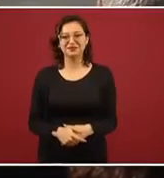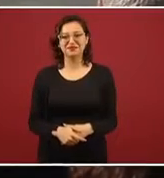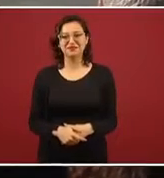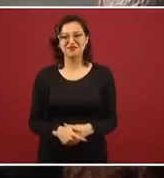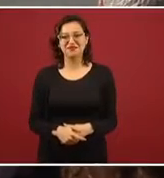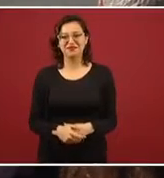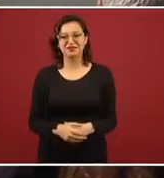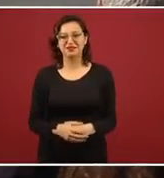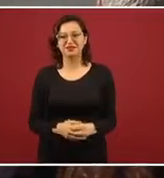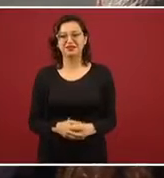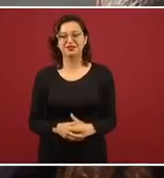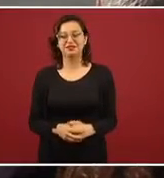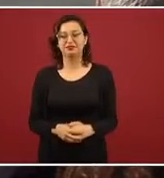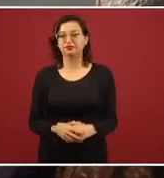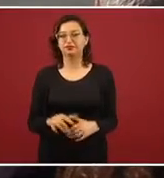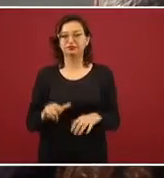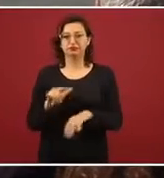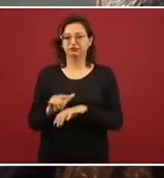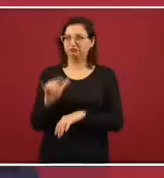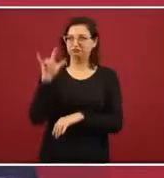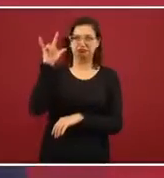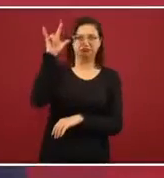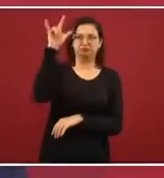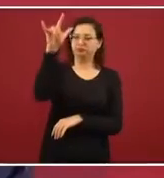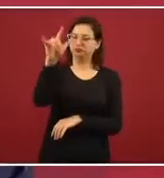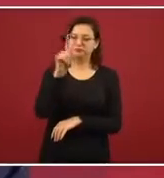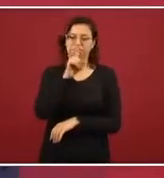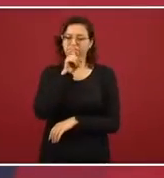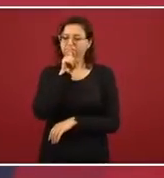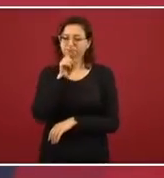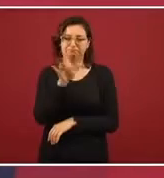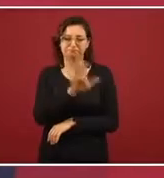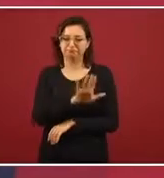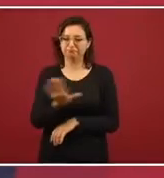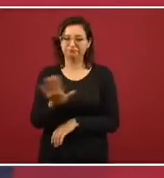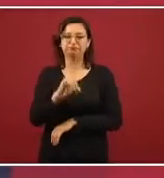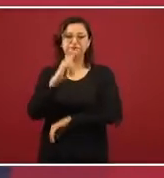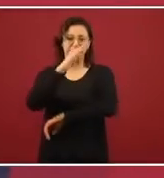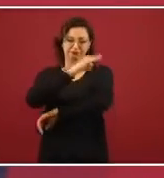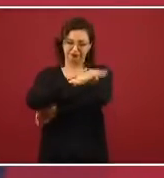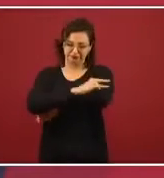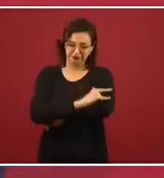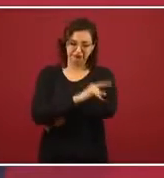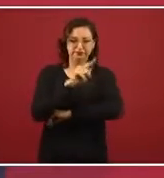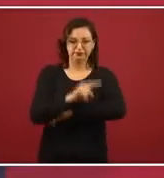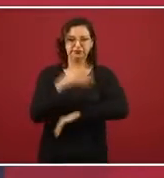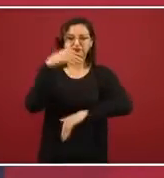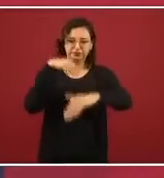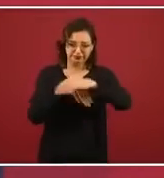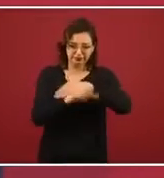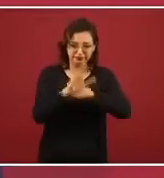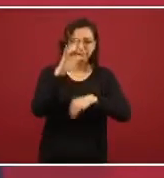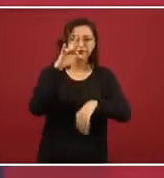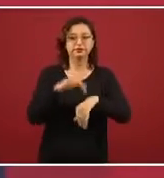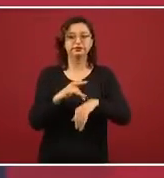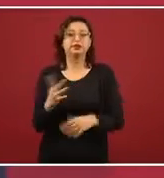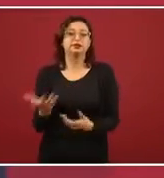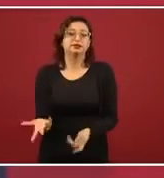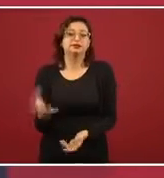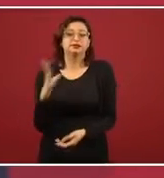No, en el aire no, pero sí en el avión. O sea, tiene